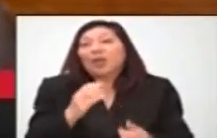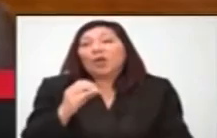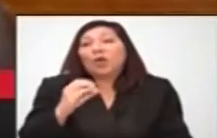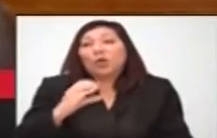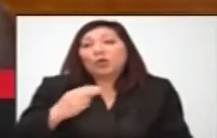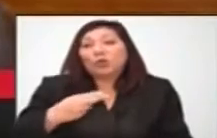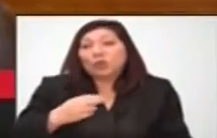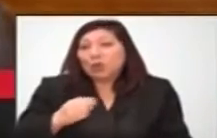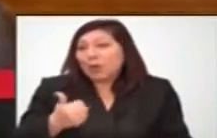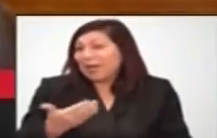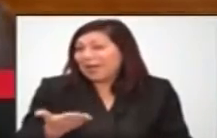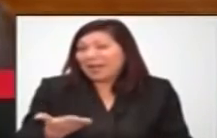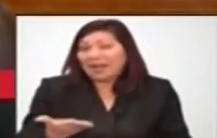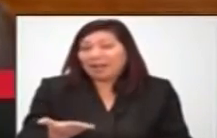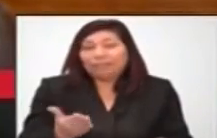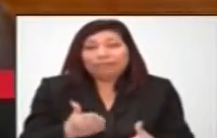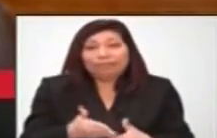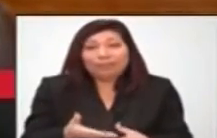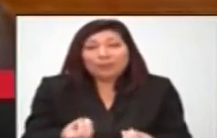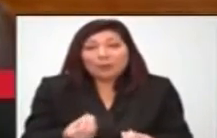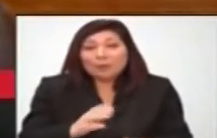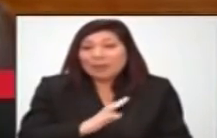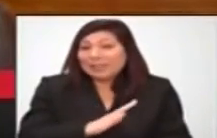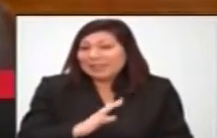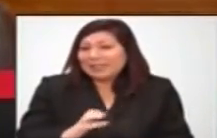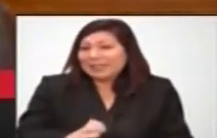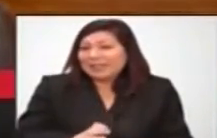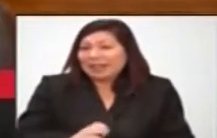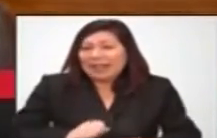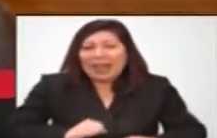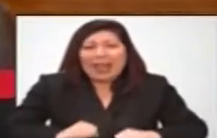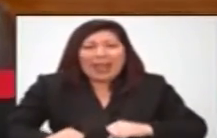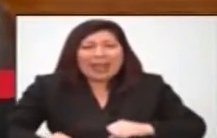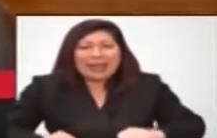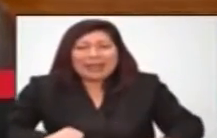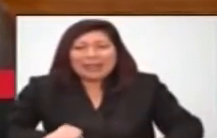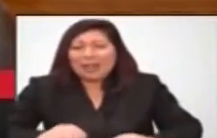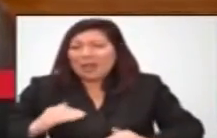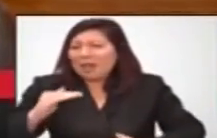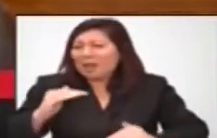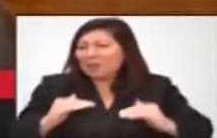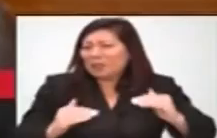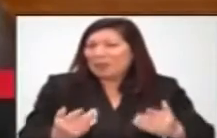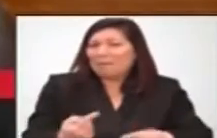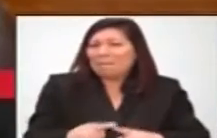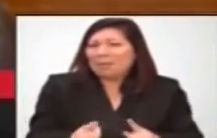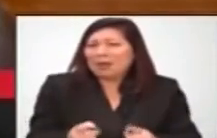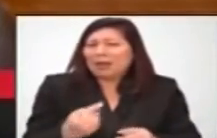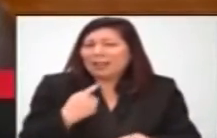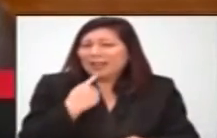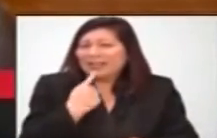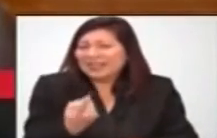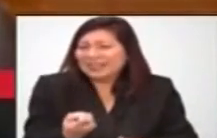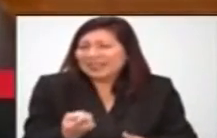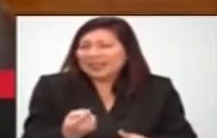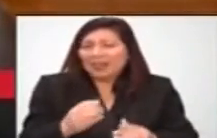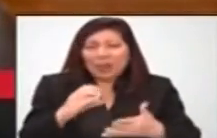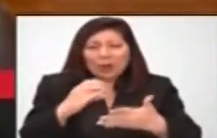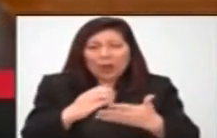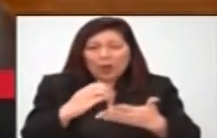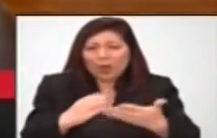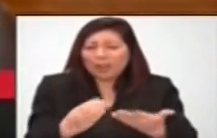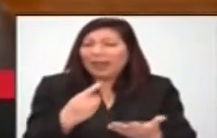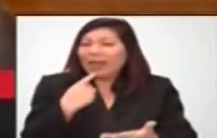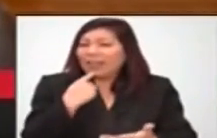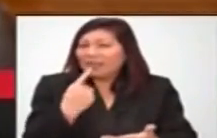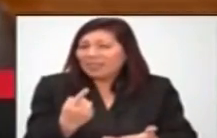Ochoa la sesión pasada, nos atrevamos como Estado a criticar la desigualdad y que nos atrevamos a que la currícula escolar